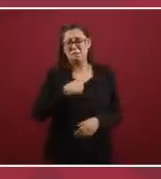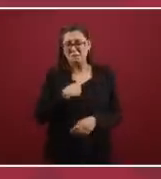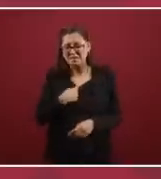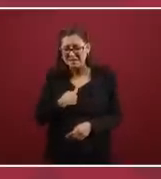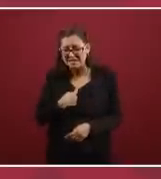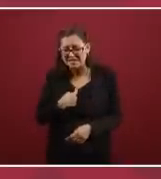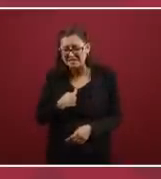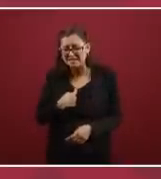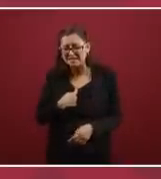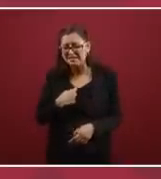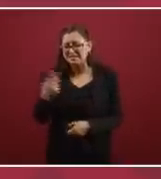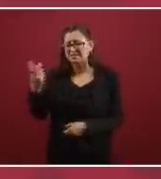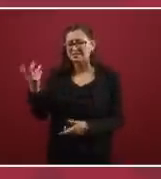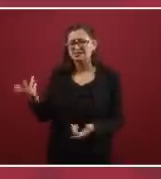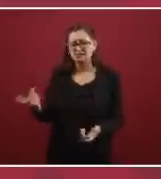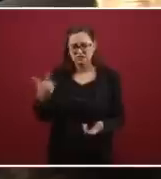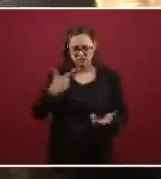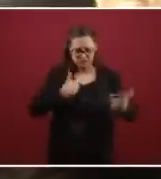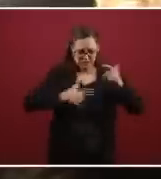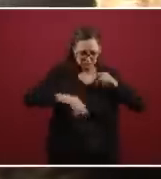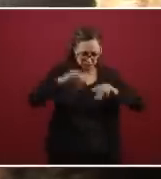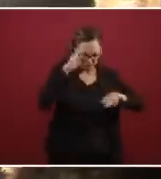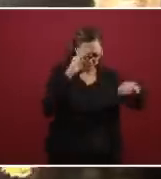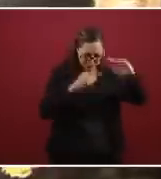pensando en venganzas,